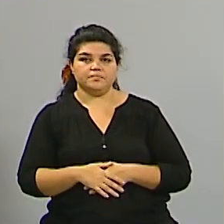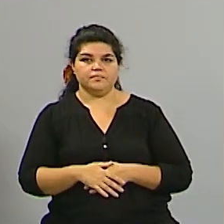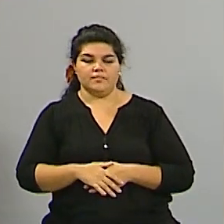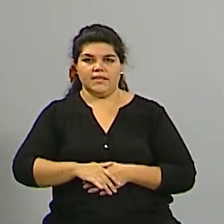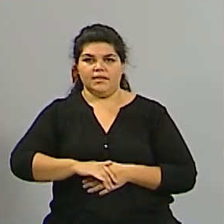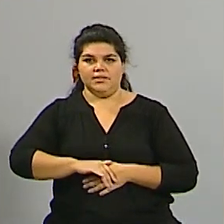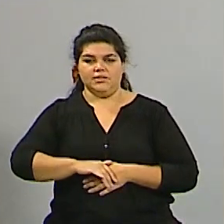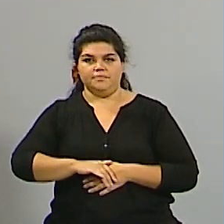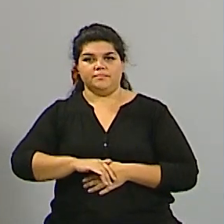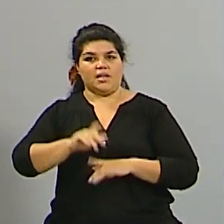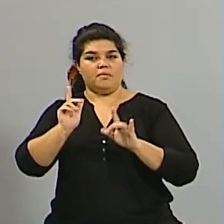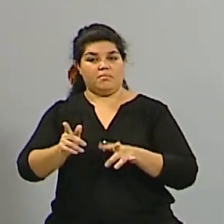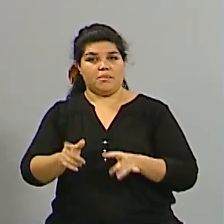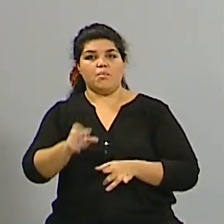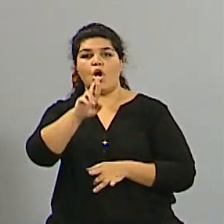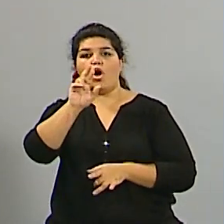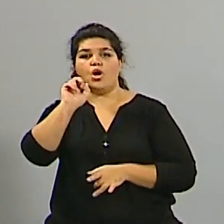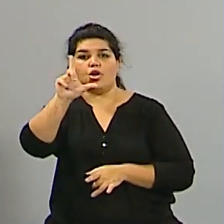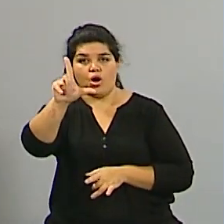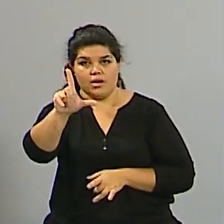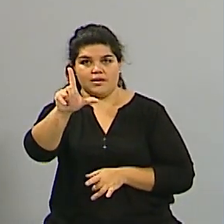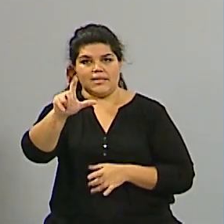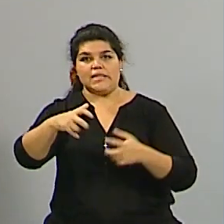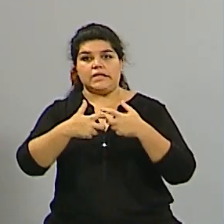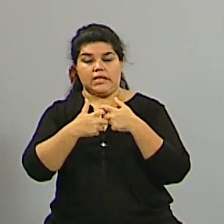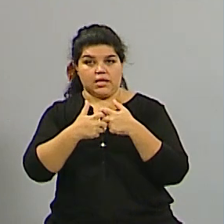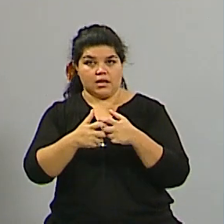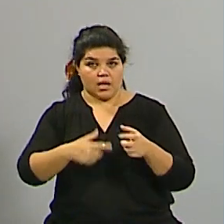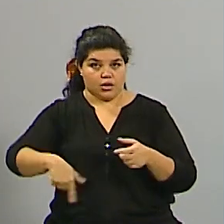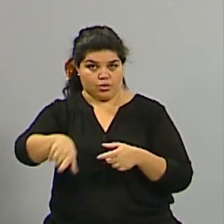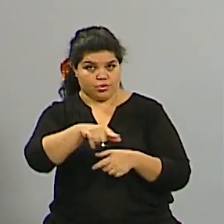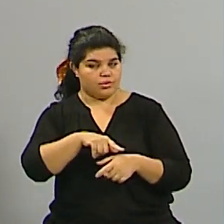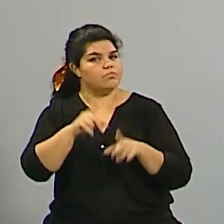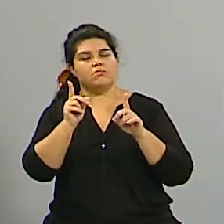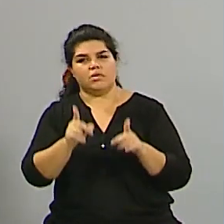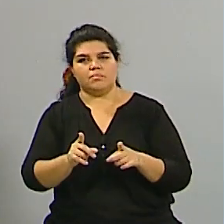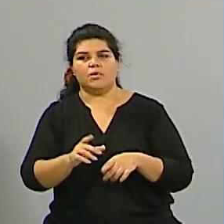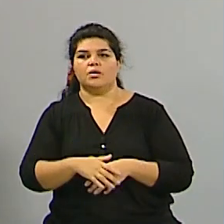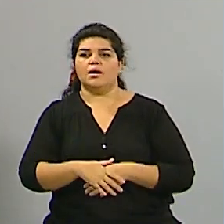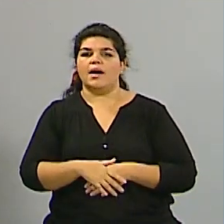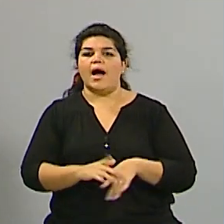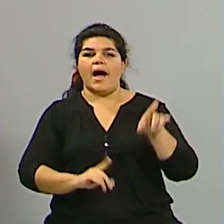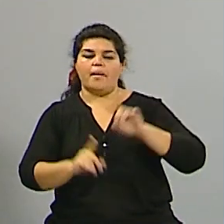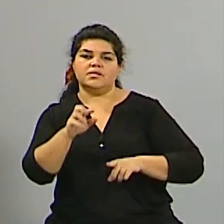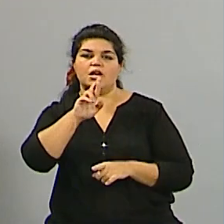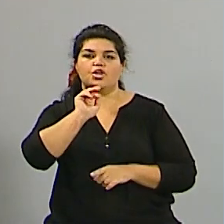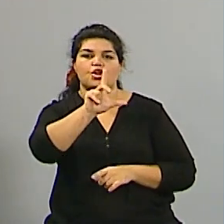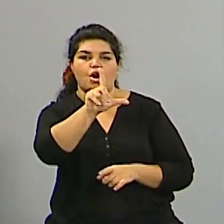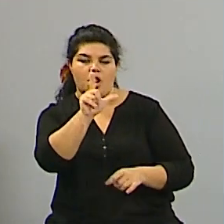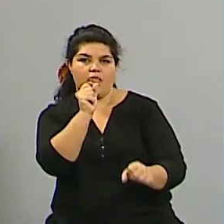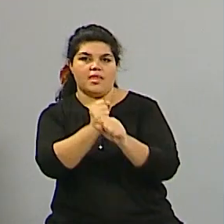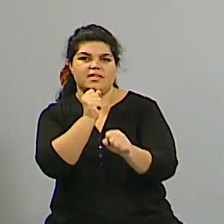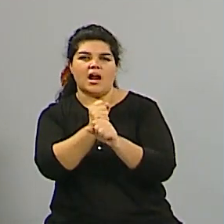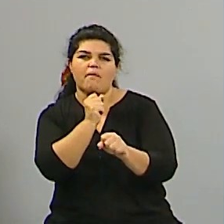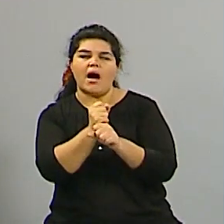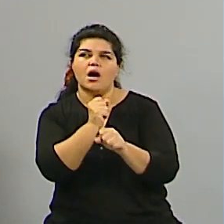al rol de los sindicatos en esto que vive la Argentina, que es primero un nivel de desempleo, podríamos decir, dibujado, no